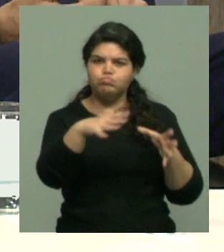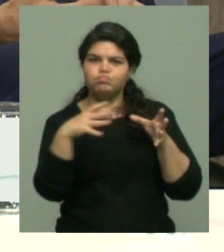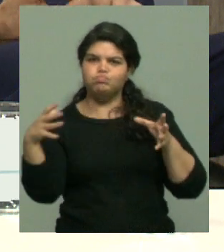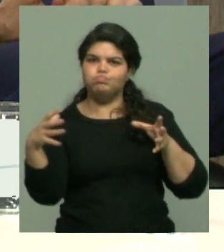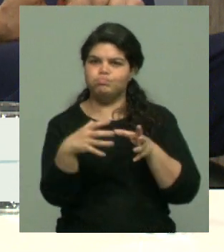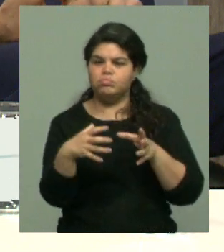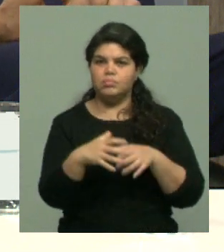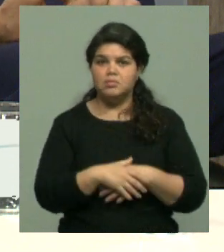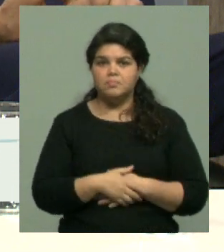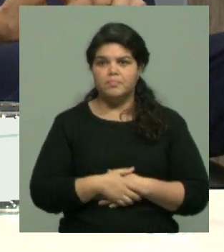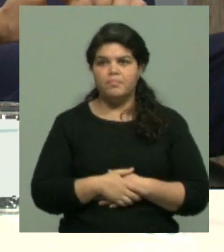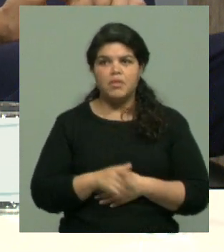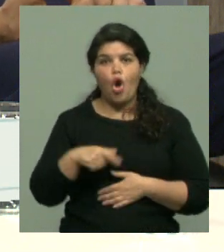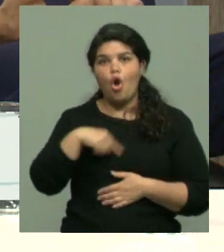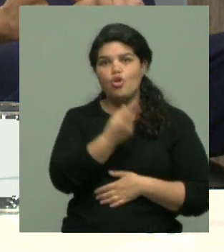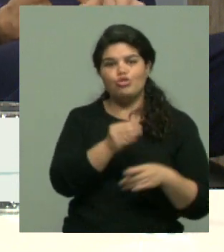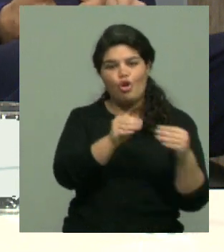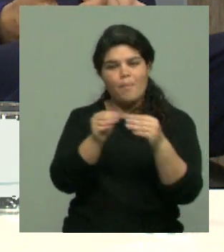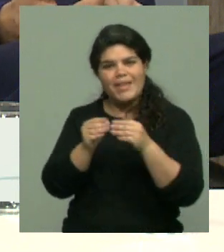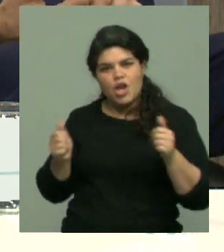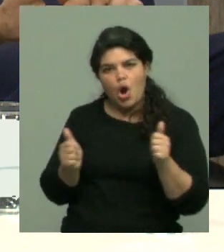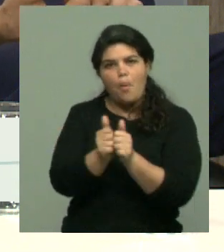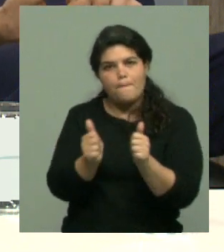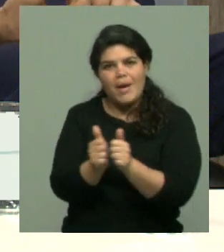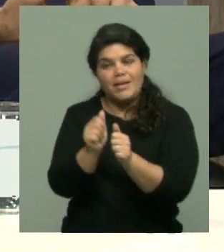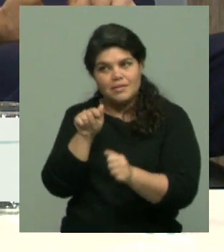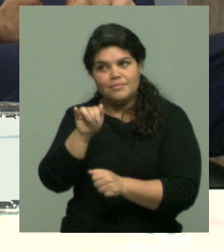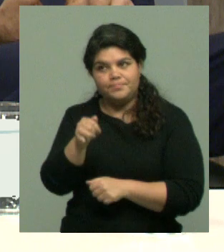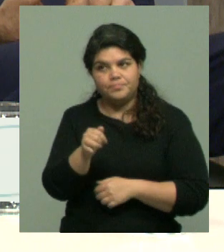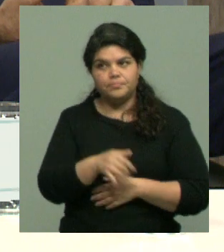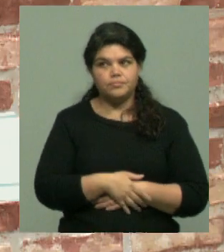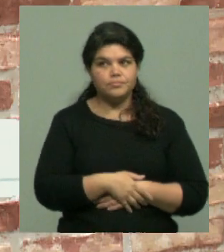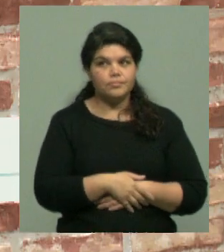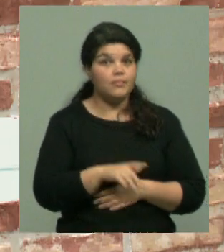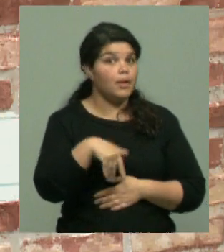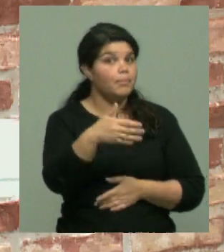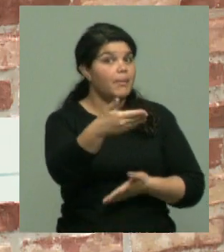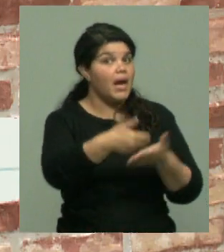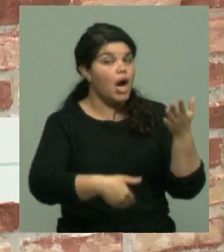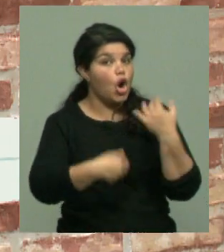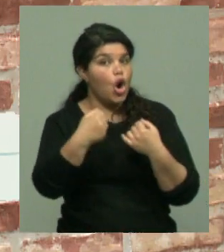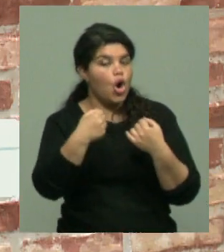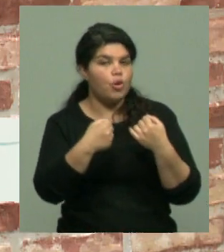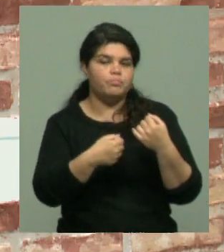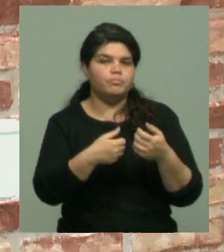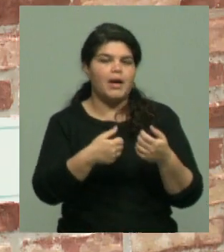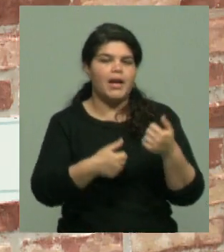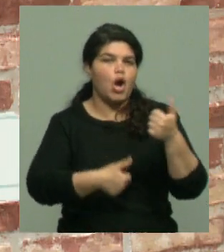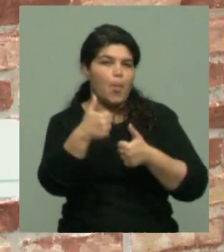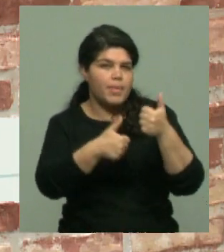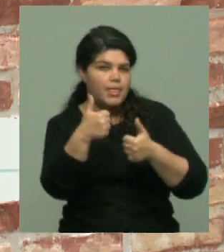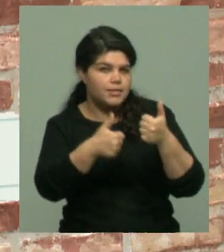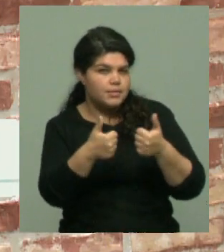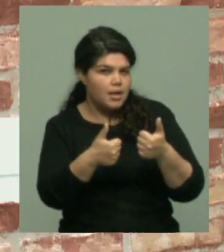resto obviamente lo acompaña. Ahora, para competir, ¿qué decís, Fernando? Me ¿Estás muy bien para